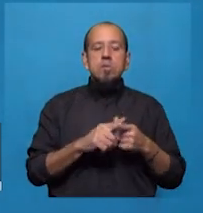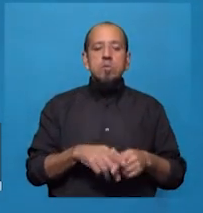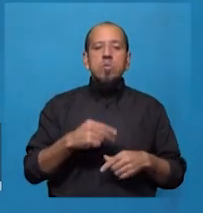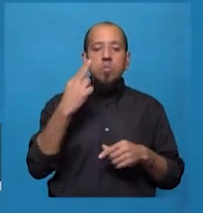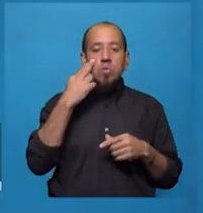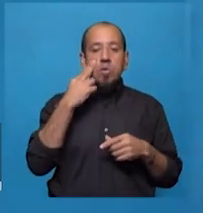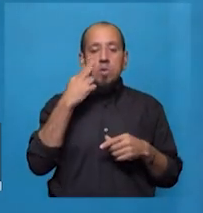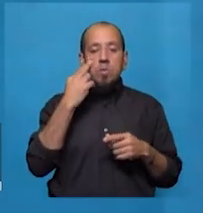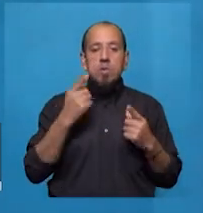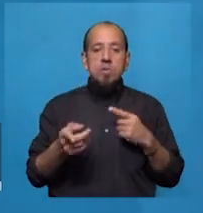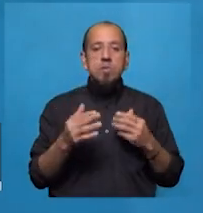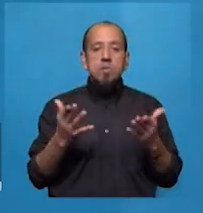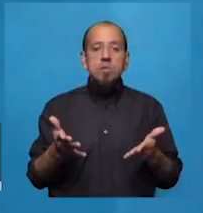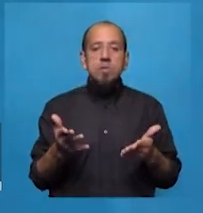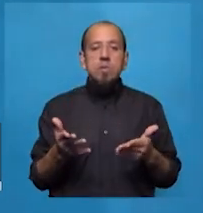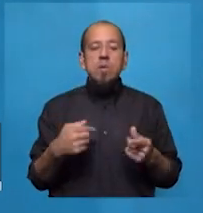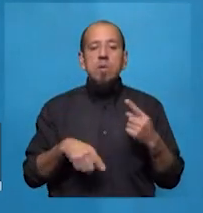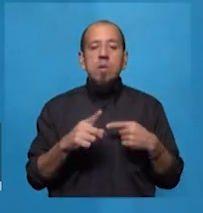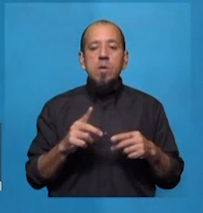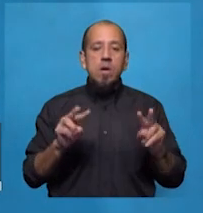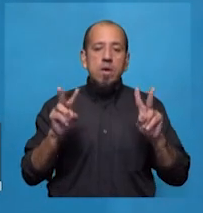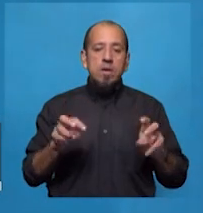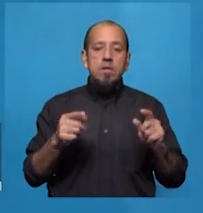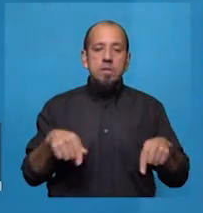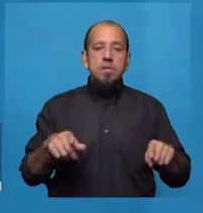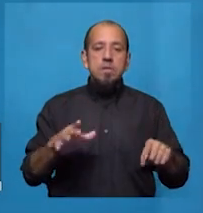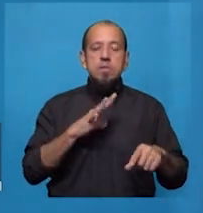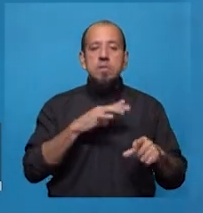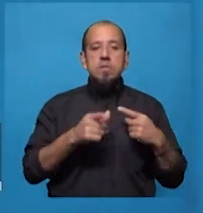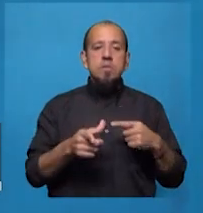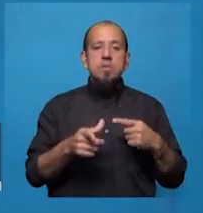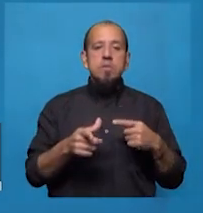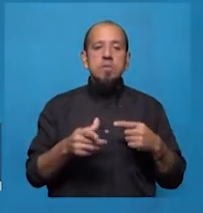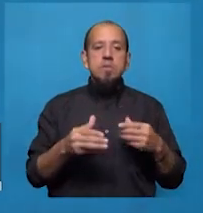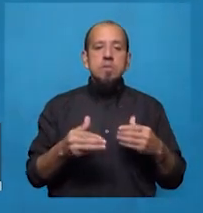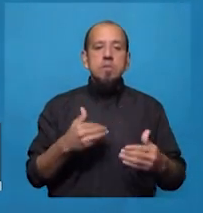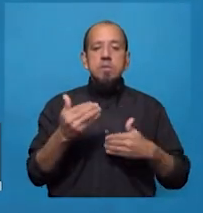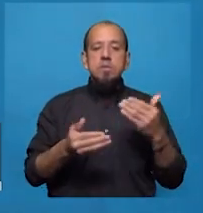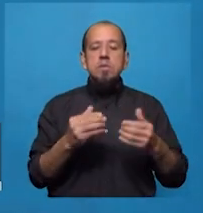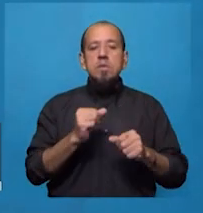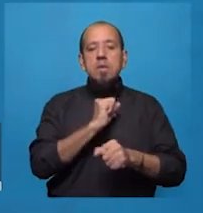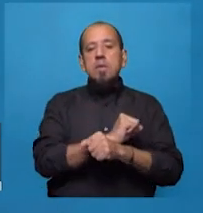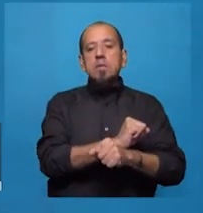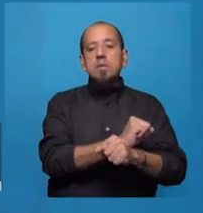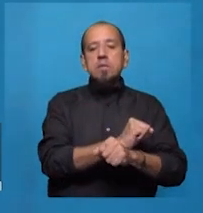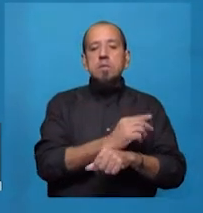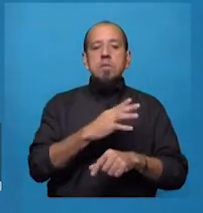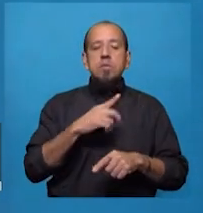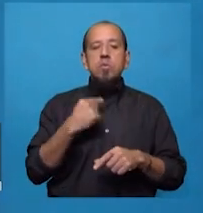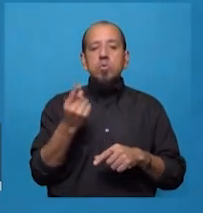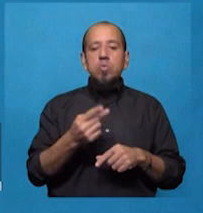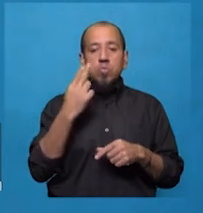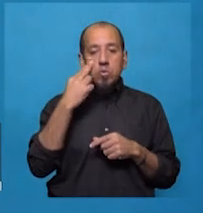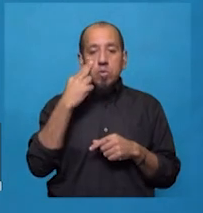un problema enorme potenciado con respecto a lo que va a pasar cuando salgan de la cárcel ahí el otro problema que